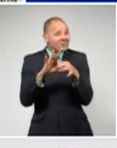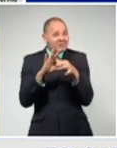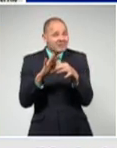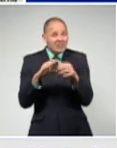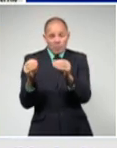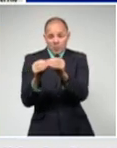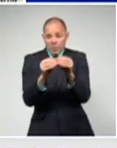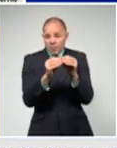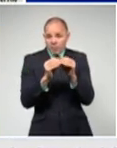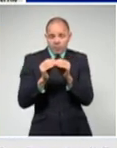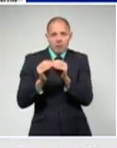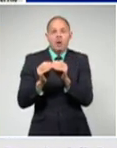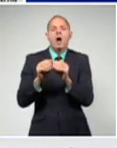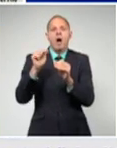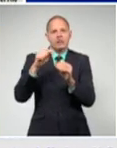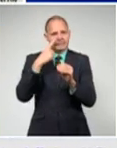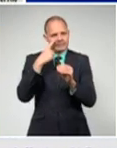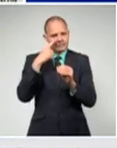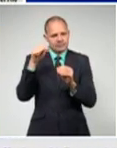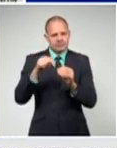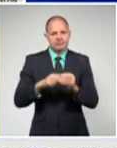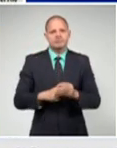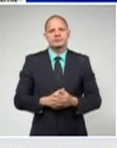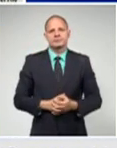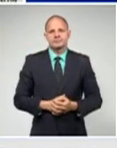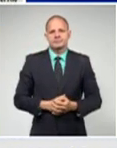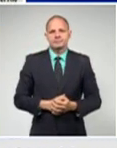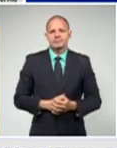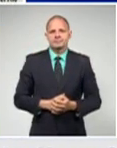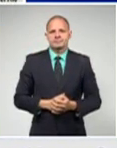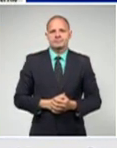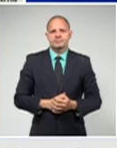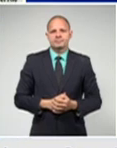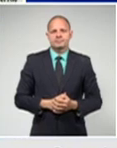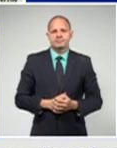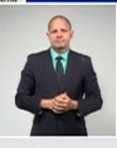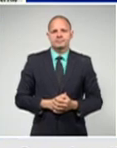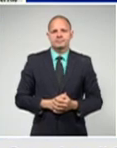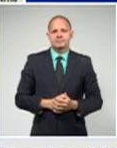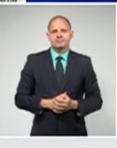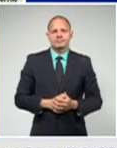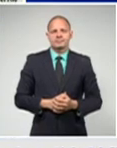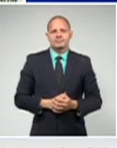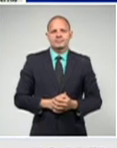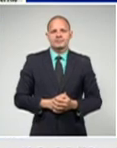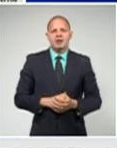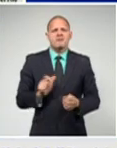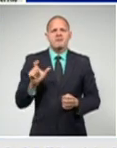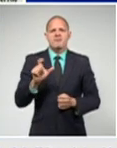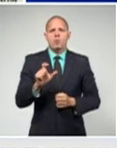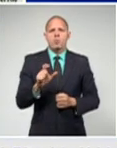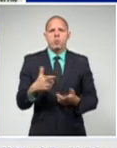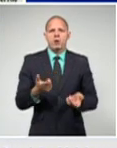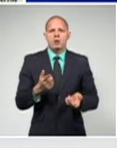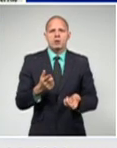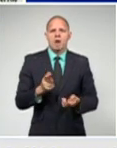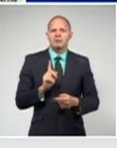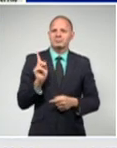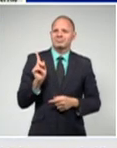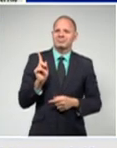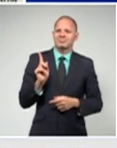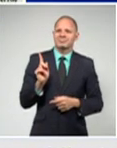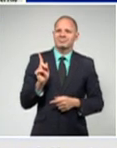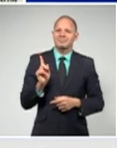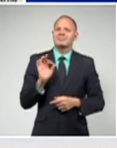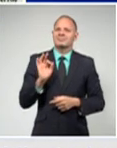incidencia en Cuba en estos momentos. Y finalmente el municipio Pinar del Río, con una tasa de